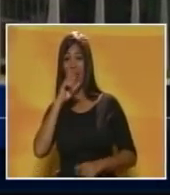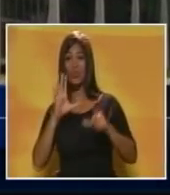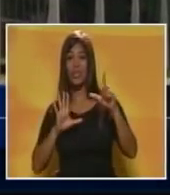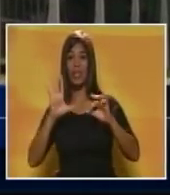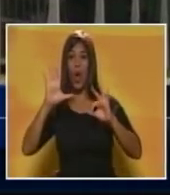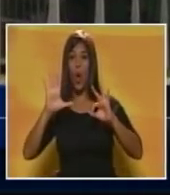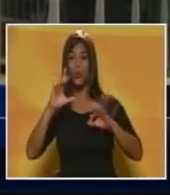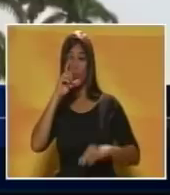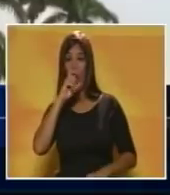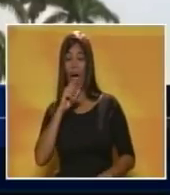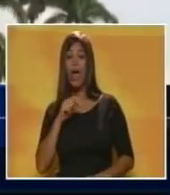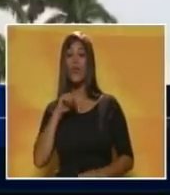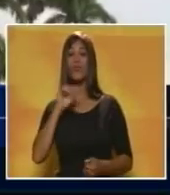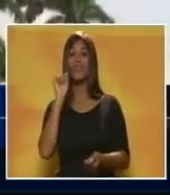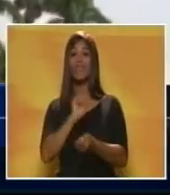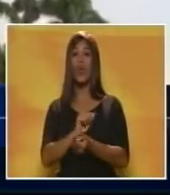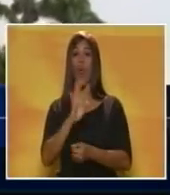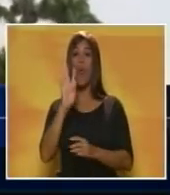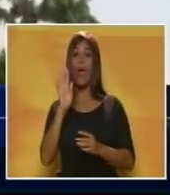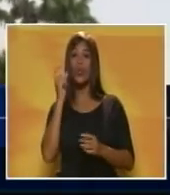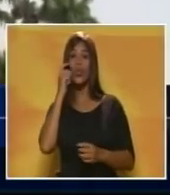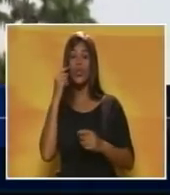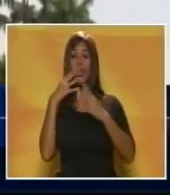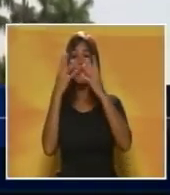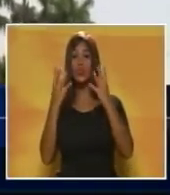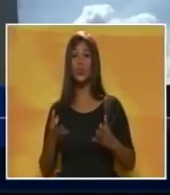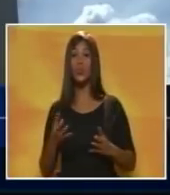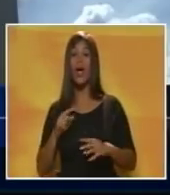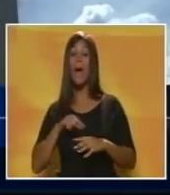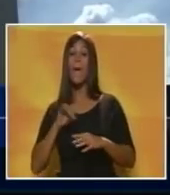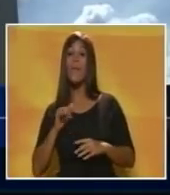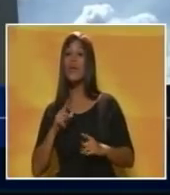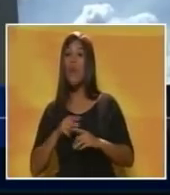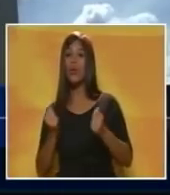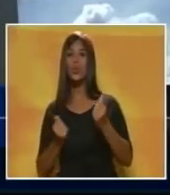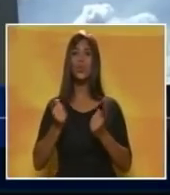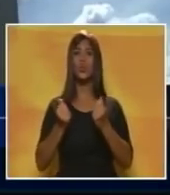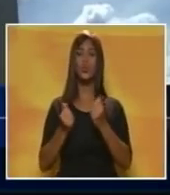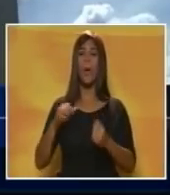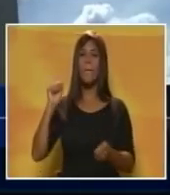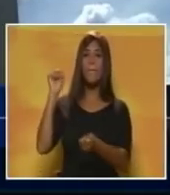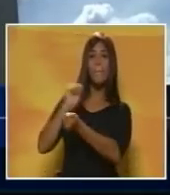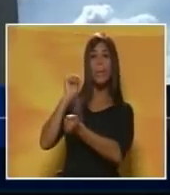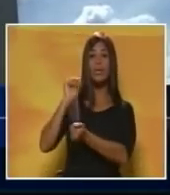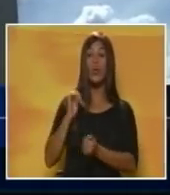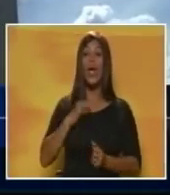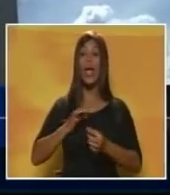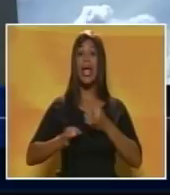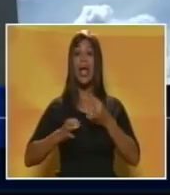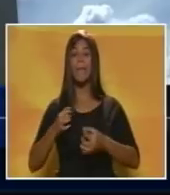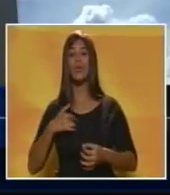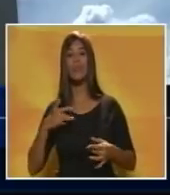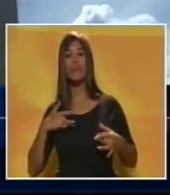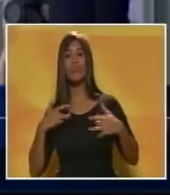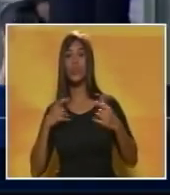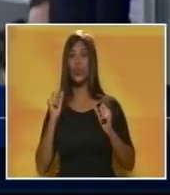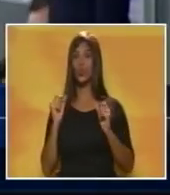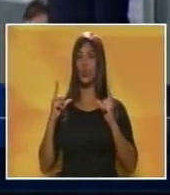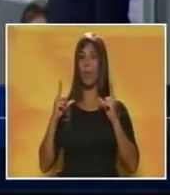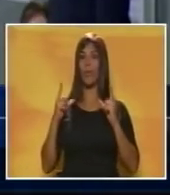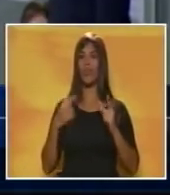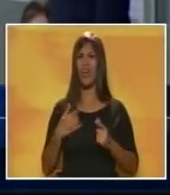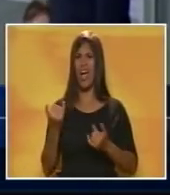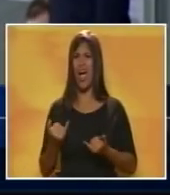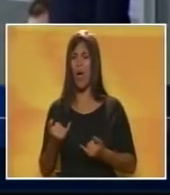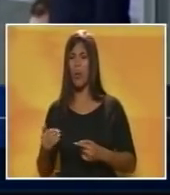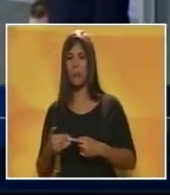pasó 4 días entre rejas tras ser detenido en una vía pública de Sao Paulo y Temer manifestó que se siente sorprendido con la